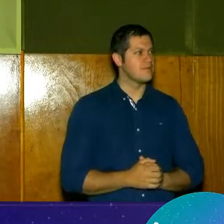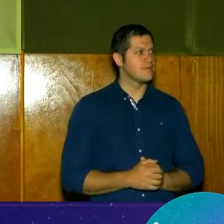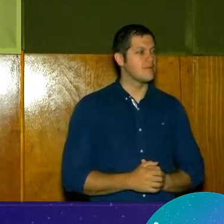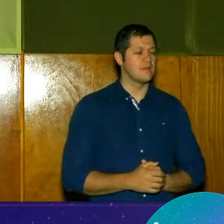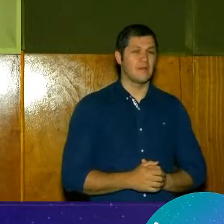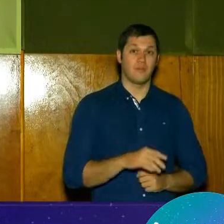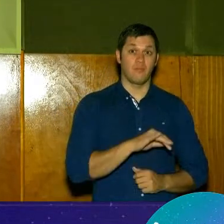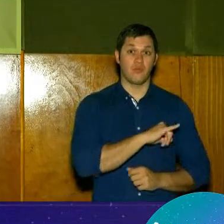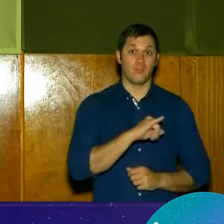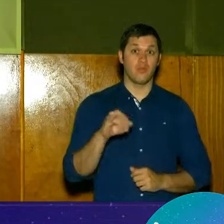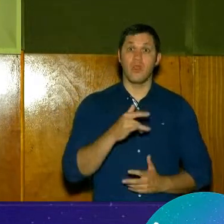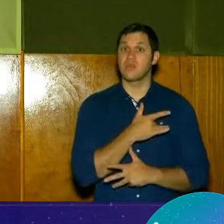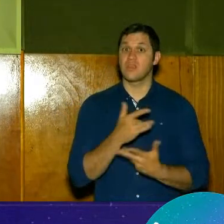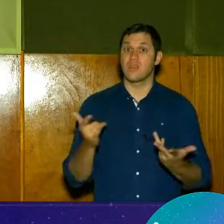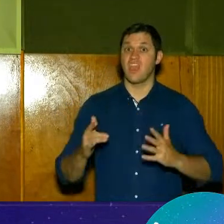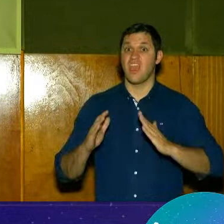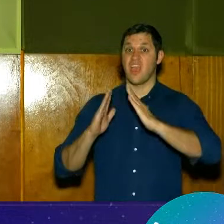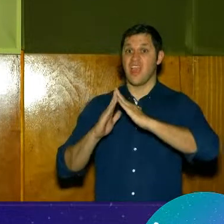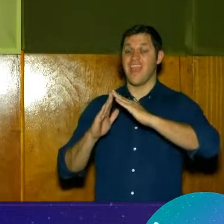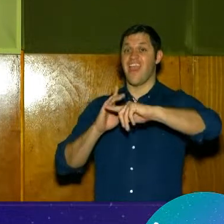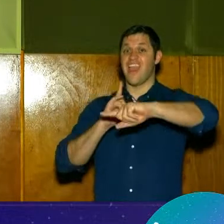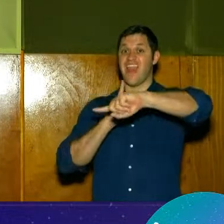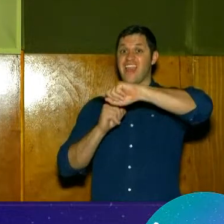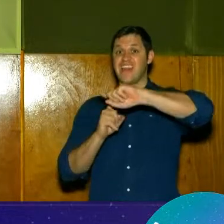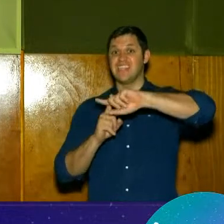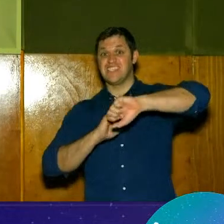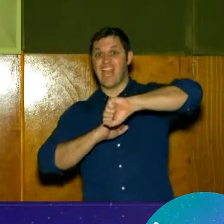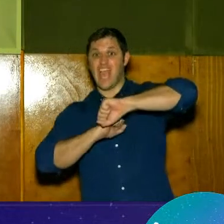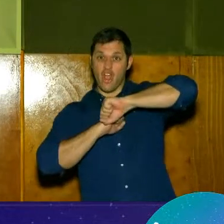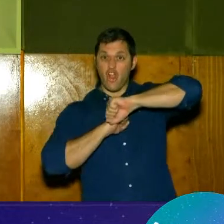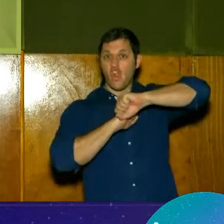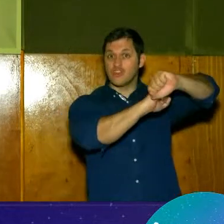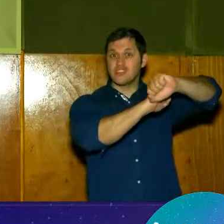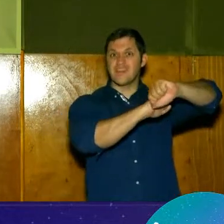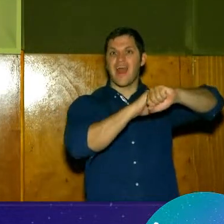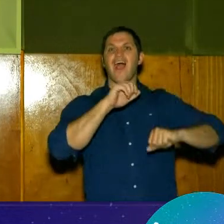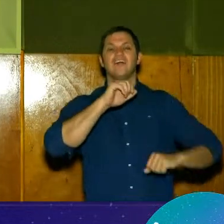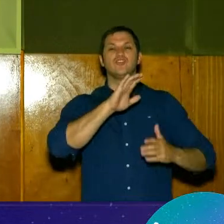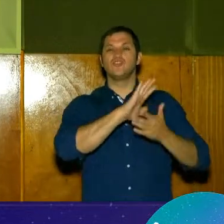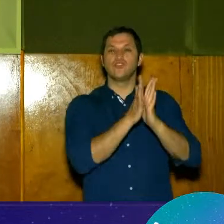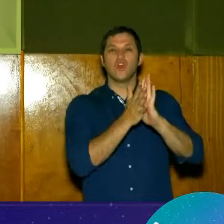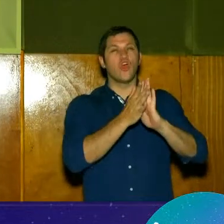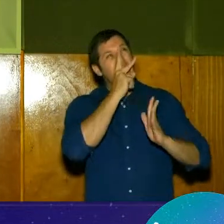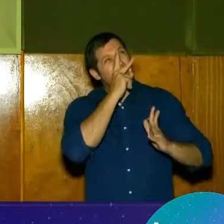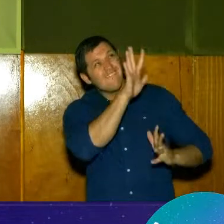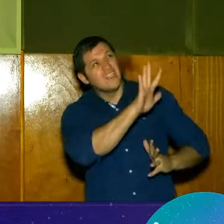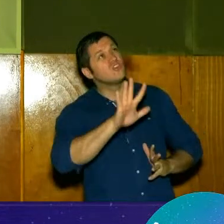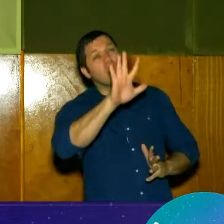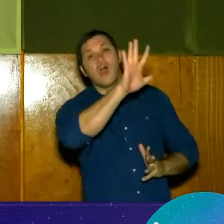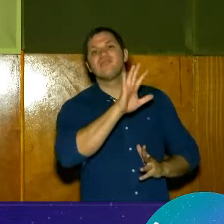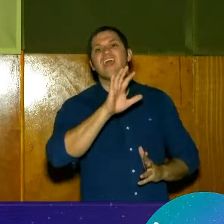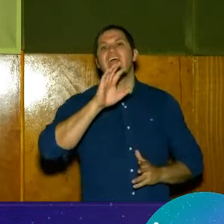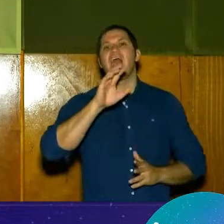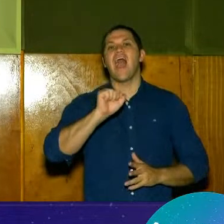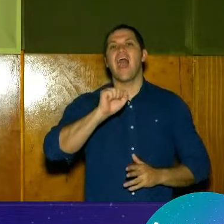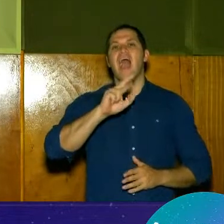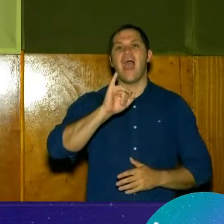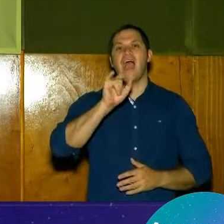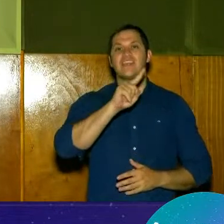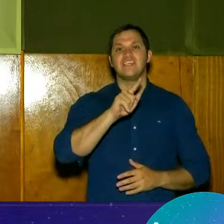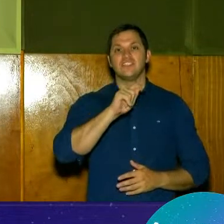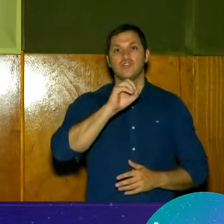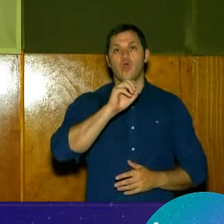el agua y el aire y a ella le gustaba mucho estudiar este tema pero cuando se dio cuenta